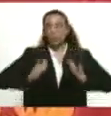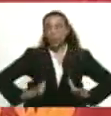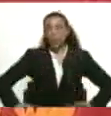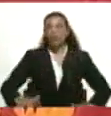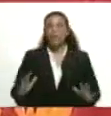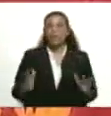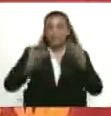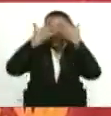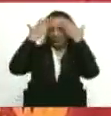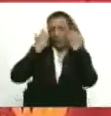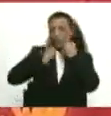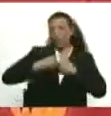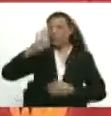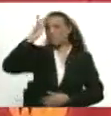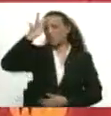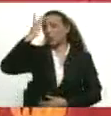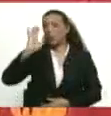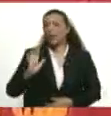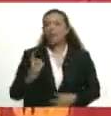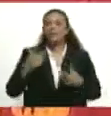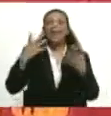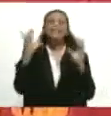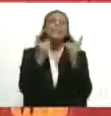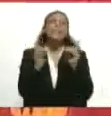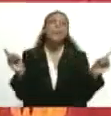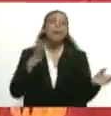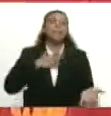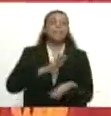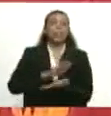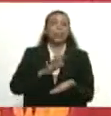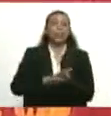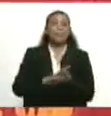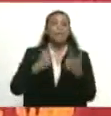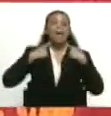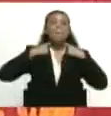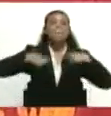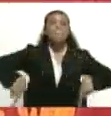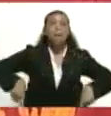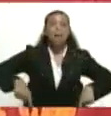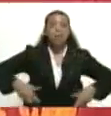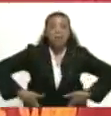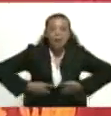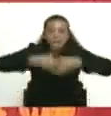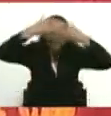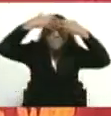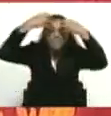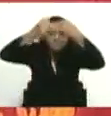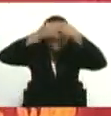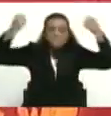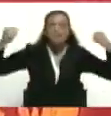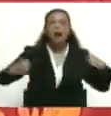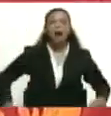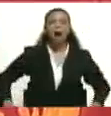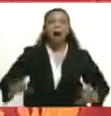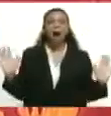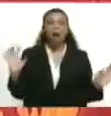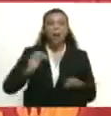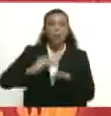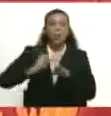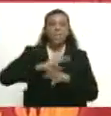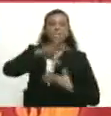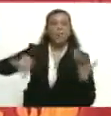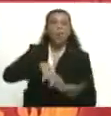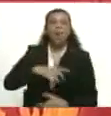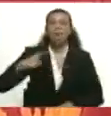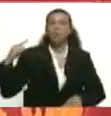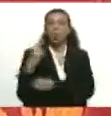El disfraz de demócratas. Pero cuando pierden las elecciones, inmediatamente llaman al saboteo,